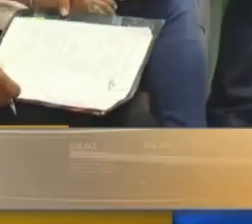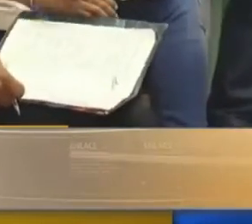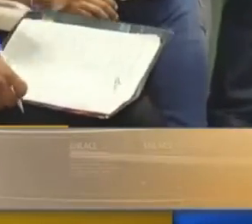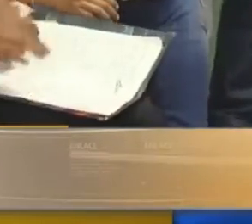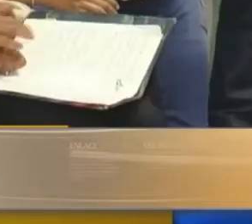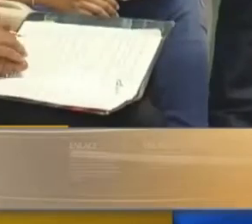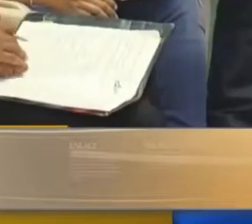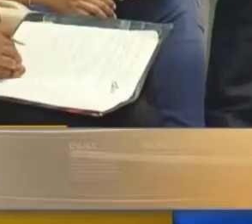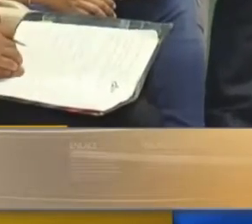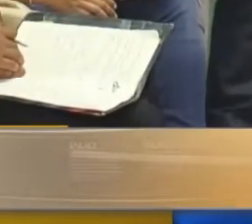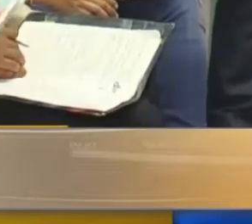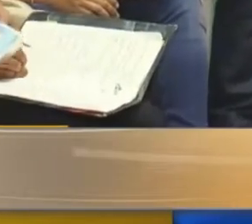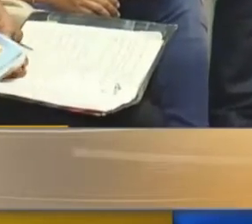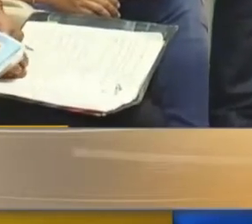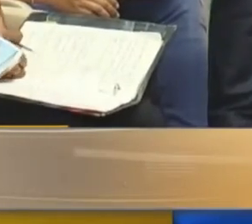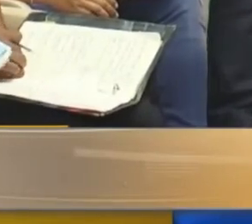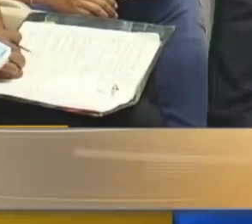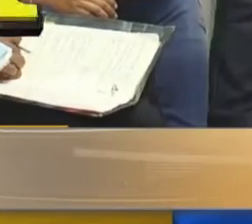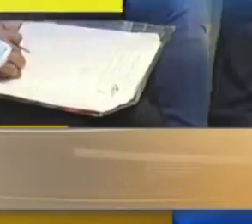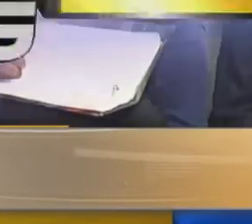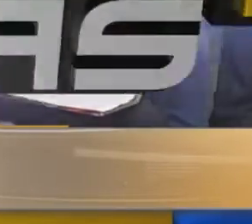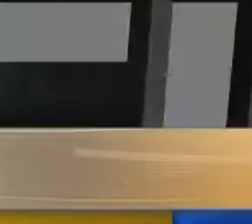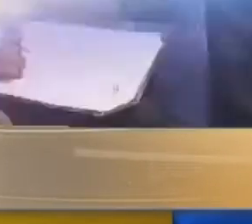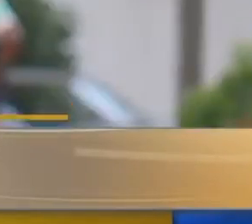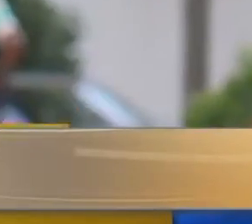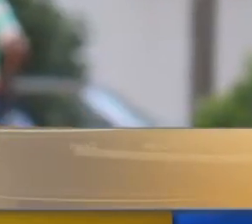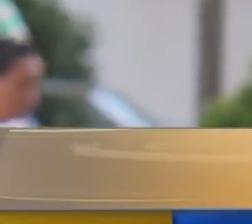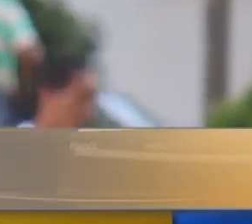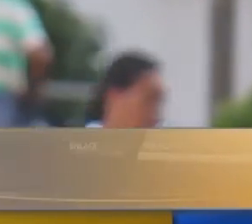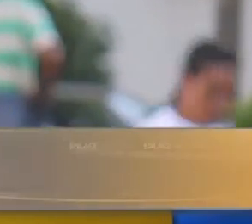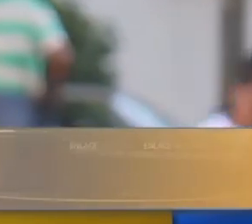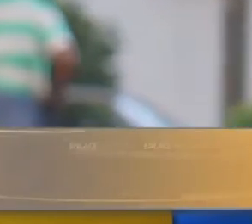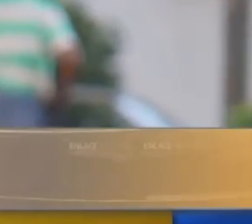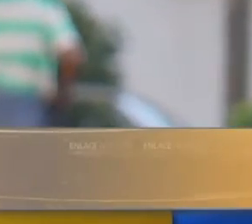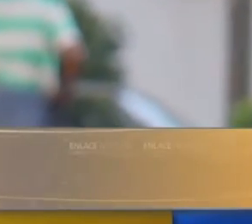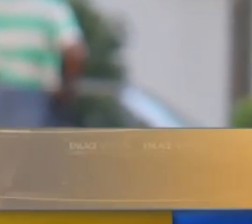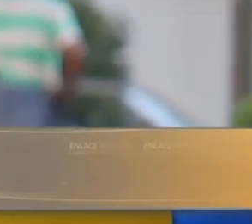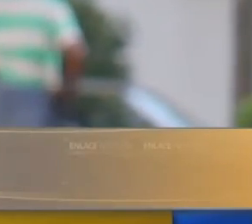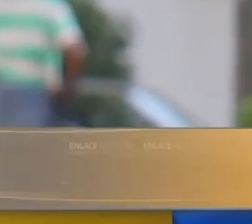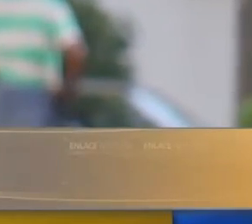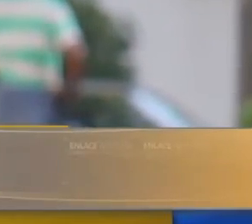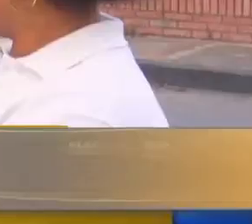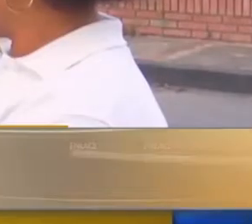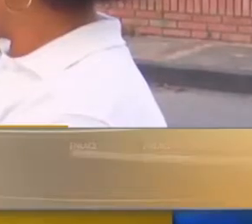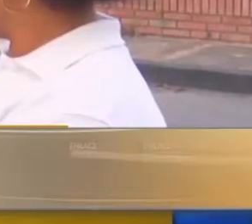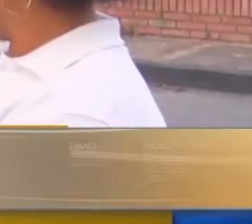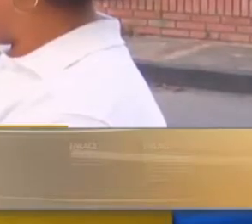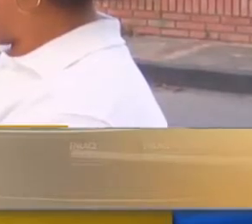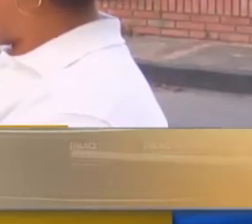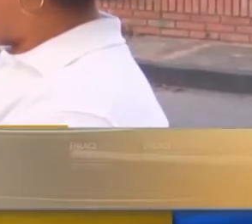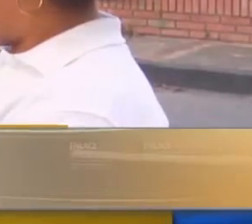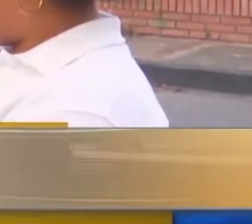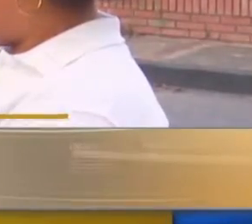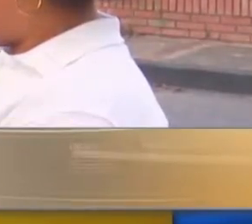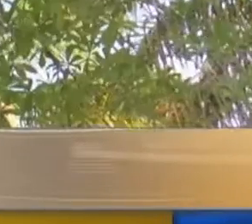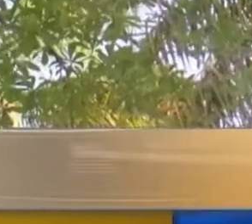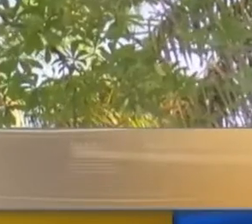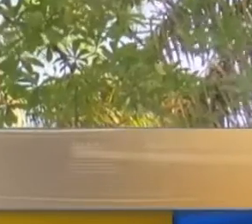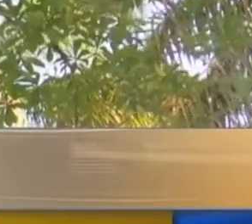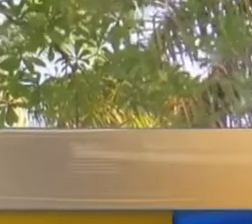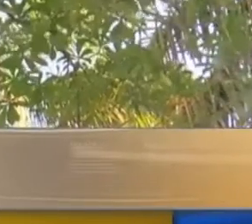petrolero estarán en la capital de Risaralda durante 3 días. En los deportes, Carlos Ramírez Aguirre es el nuevo defensa central de Alianza